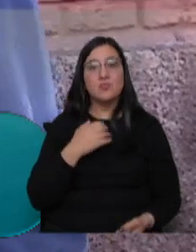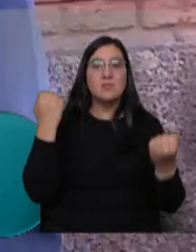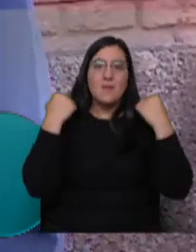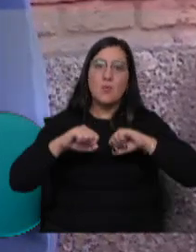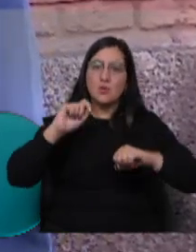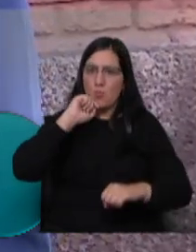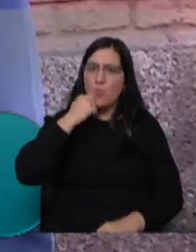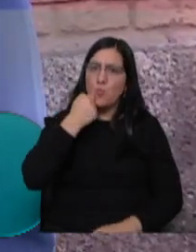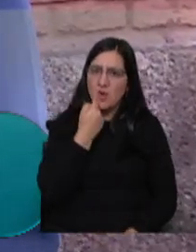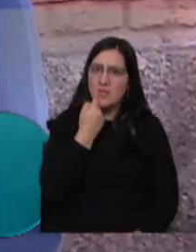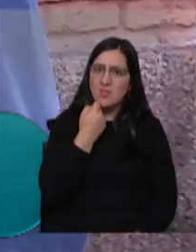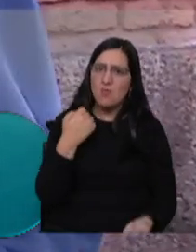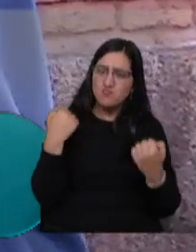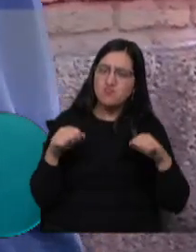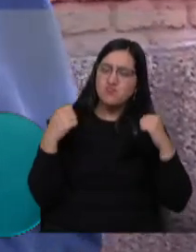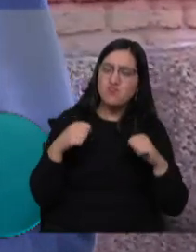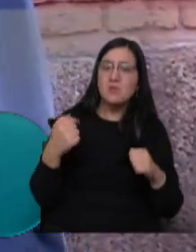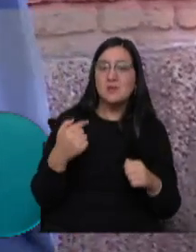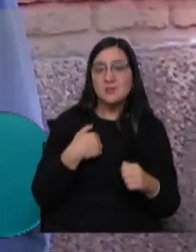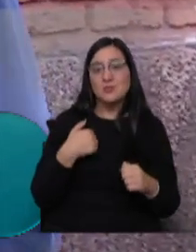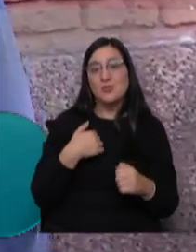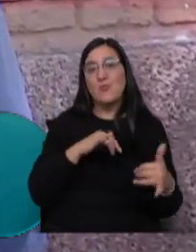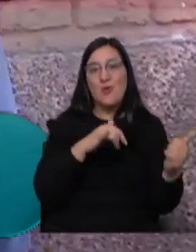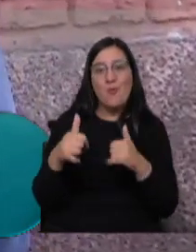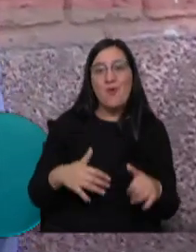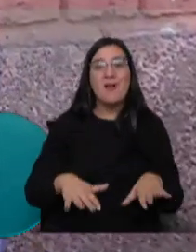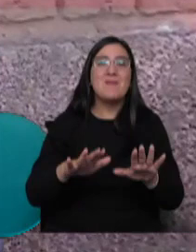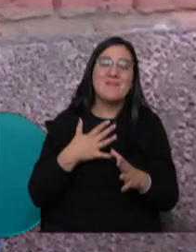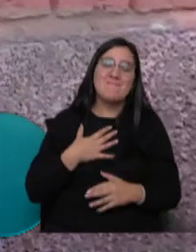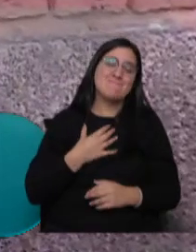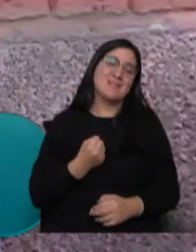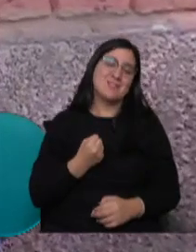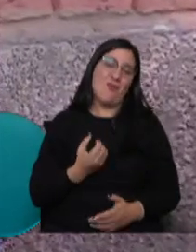súper dinámico. Yo claramente como lo juego, capaz que tengo una pasión un